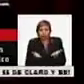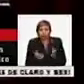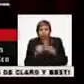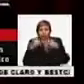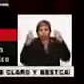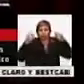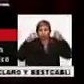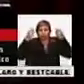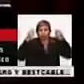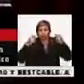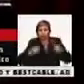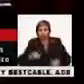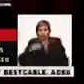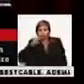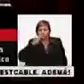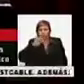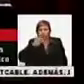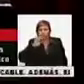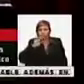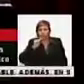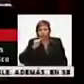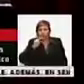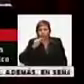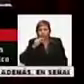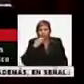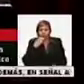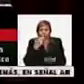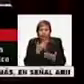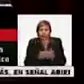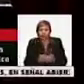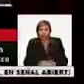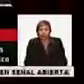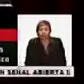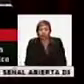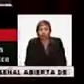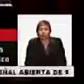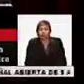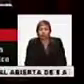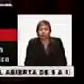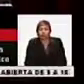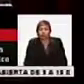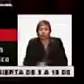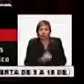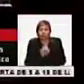evento. Doctor Nicanor, compañero, gracias. Compañero